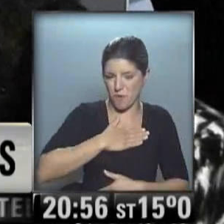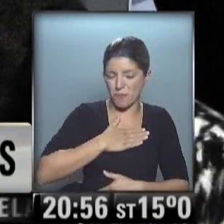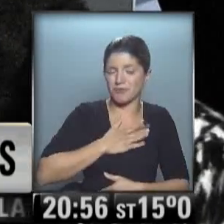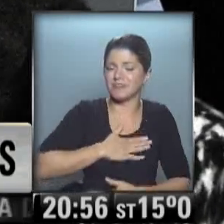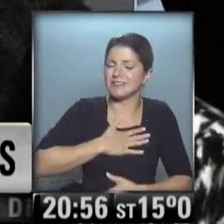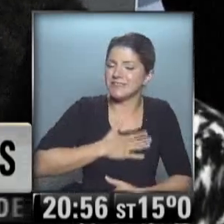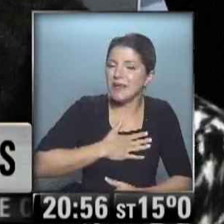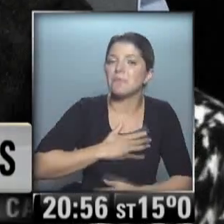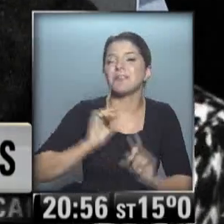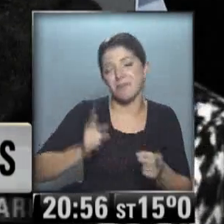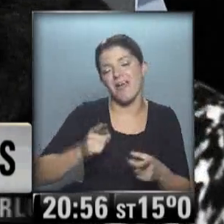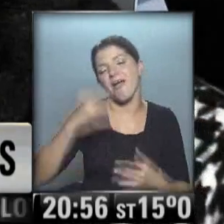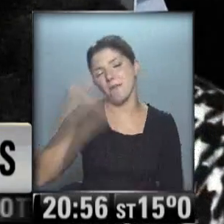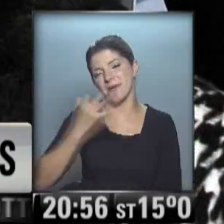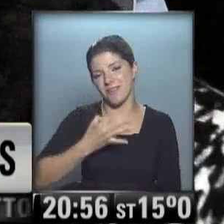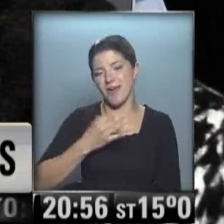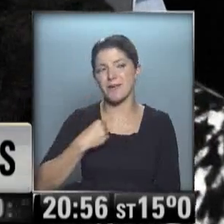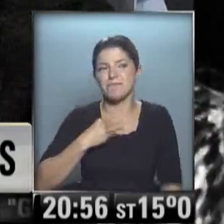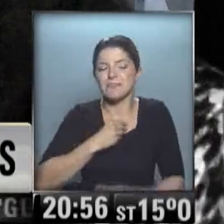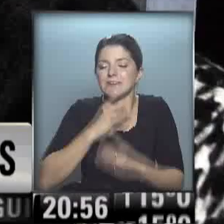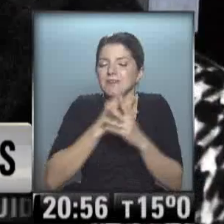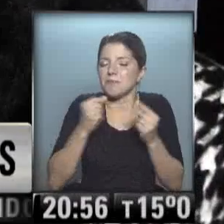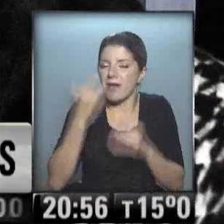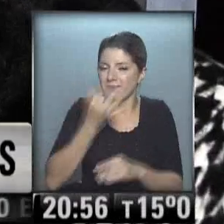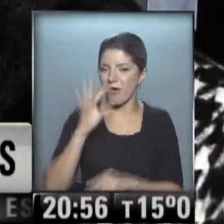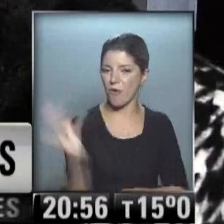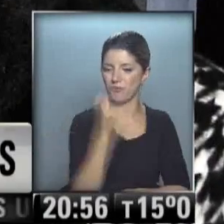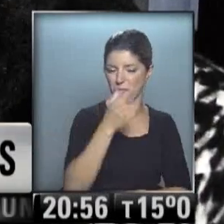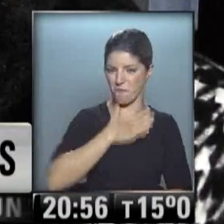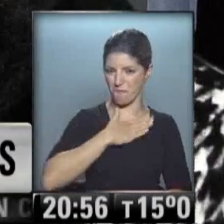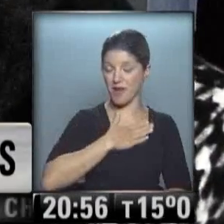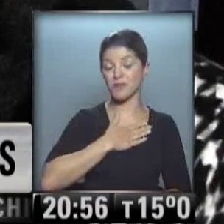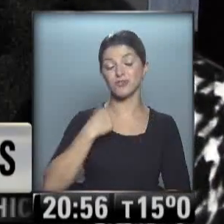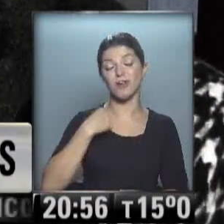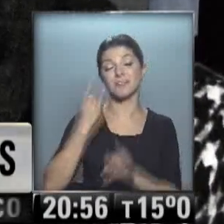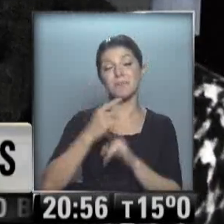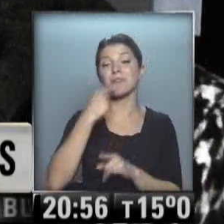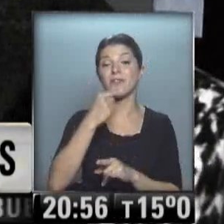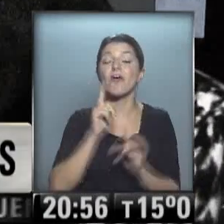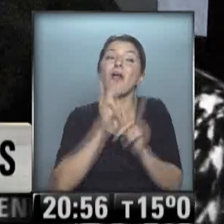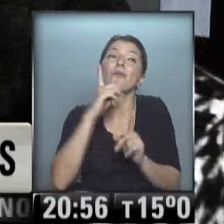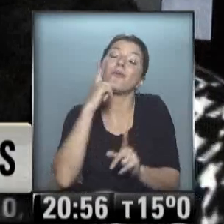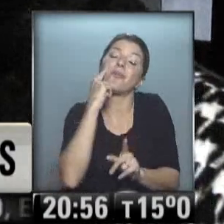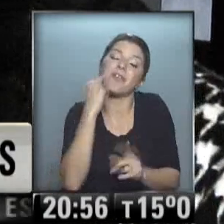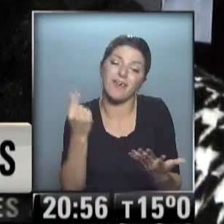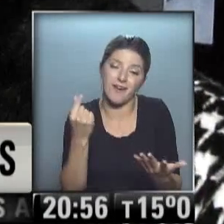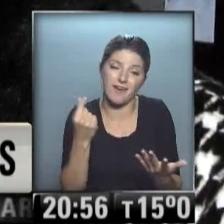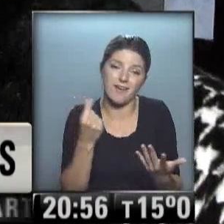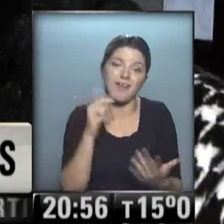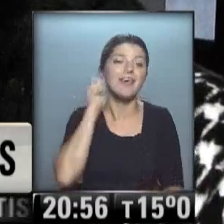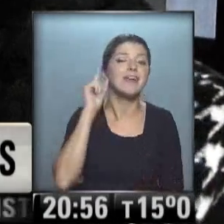pero también es cierto, una gran esperanza, ¿no? Y siempre, insisto, con la esperanza de que alguna vez